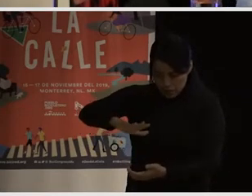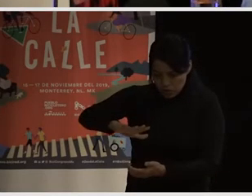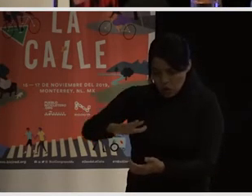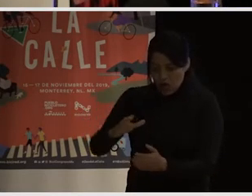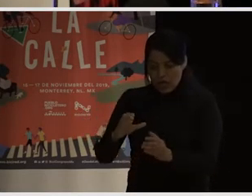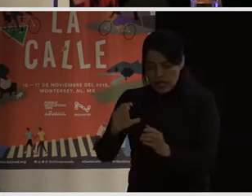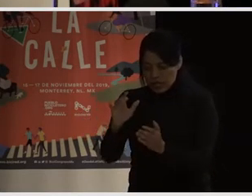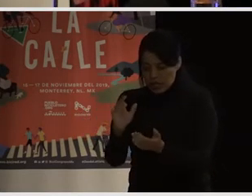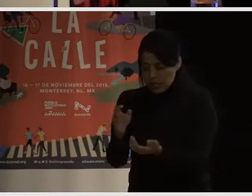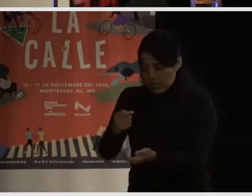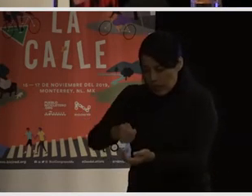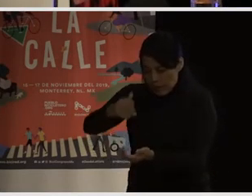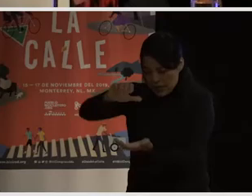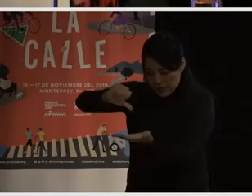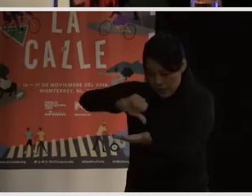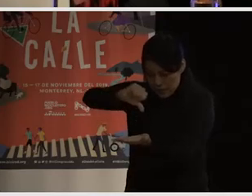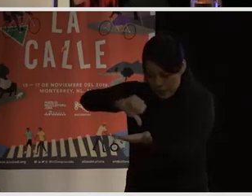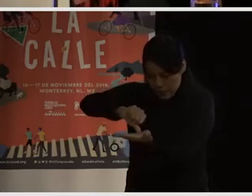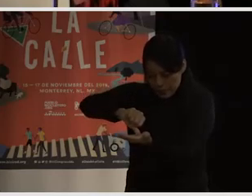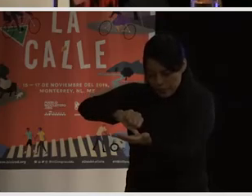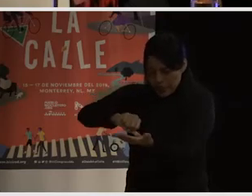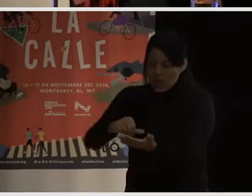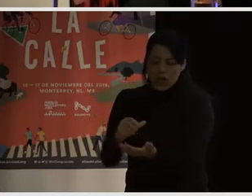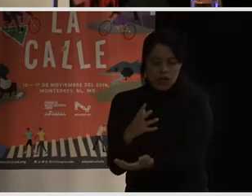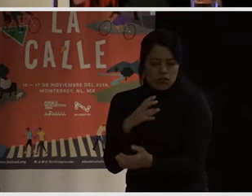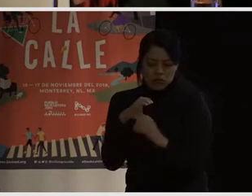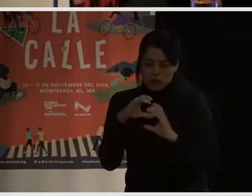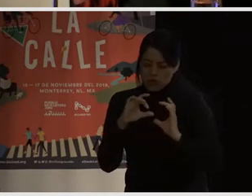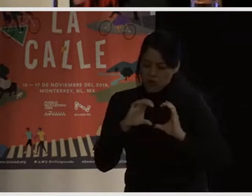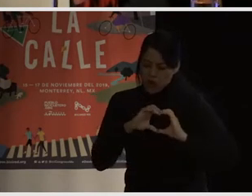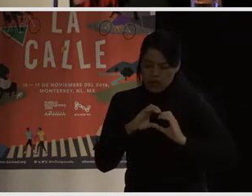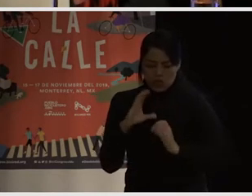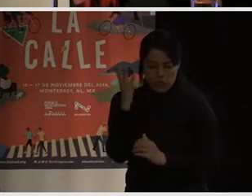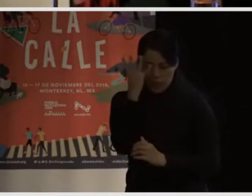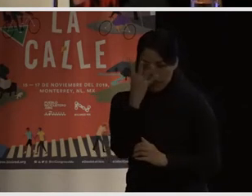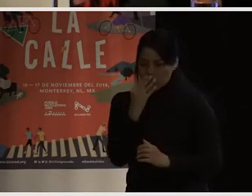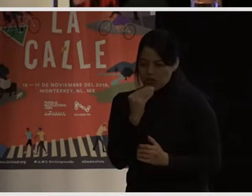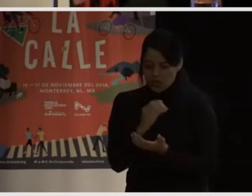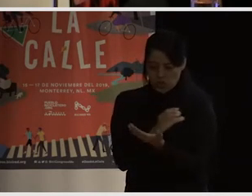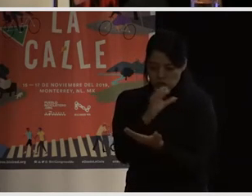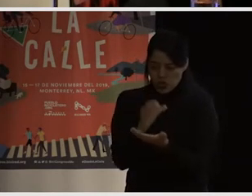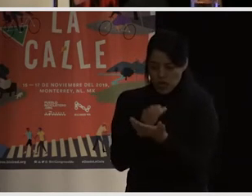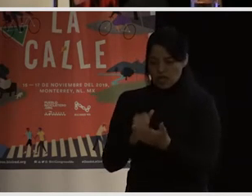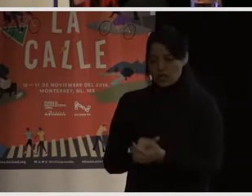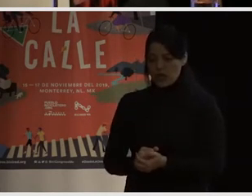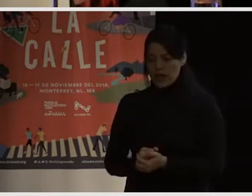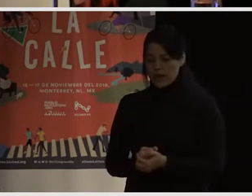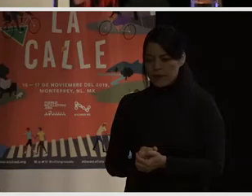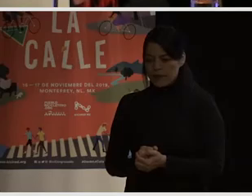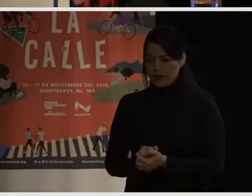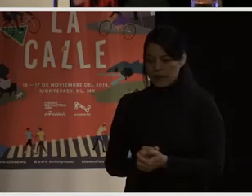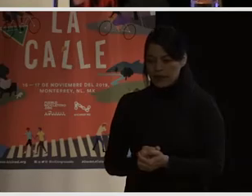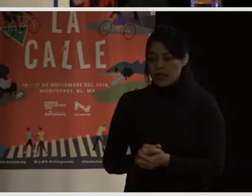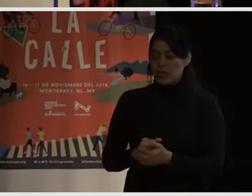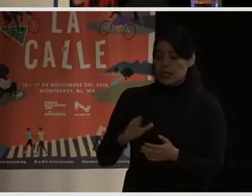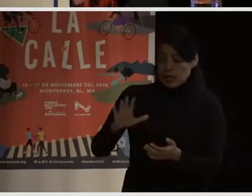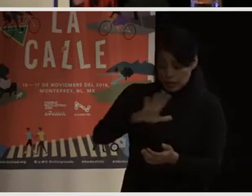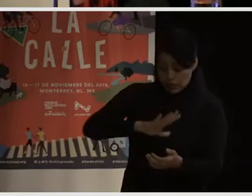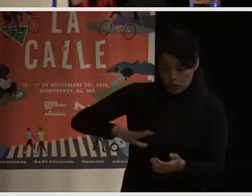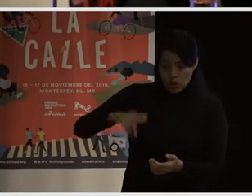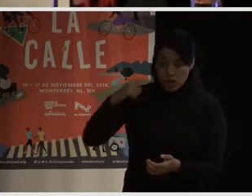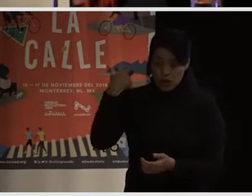corazoncito el corazoncito preciosa de la metrópoli y como dato también el área metropolitana de